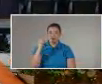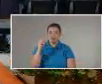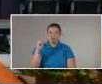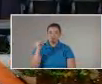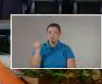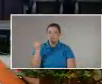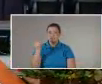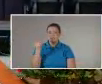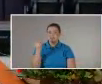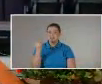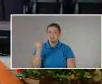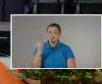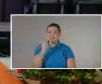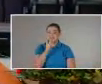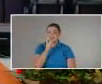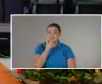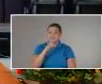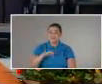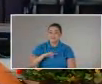somos.